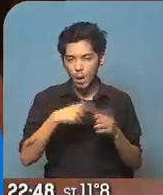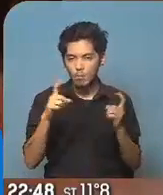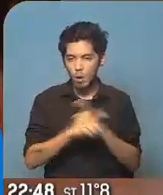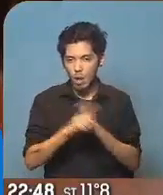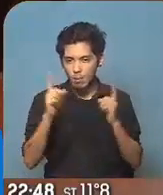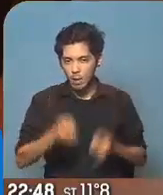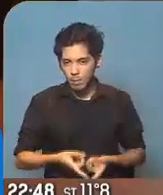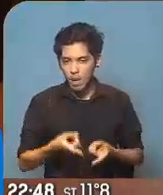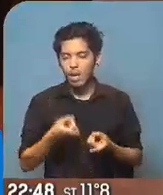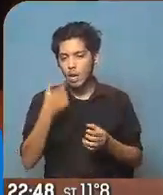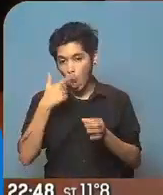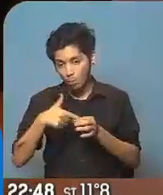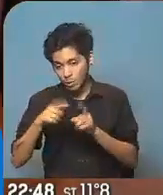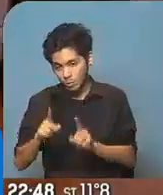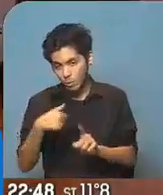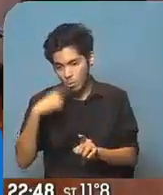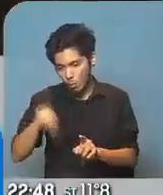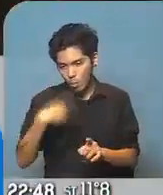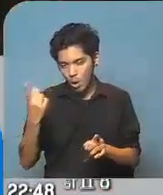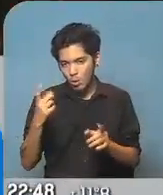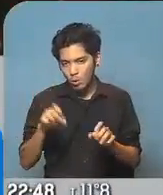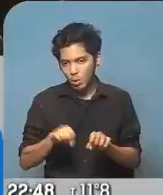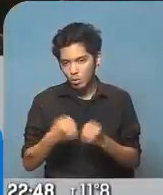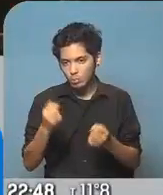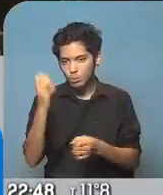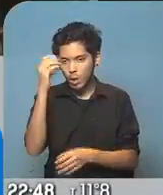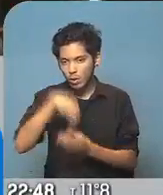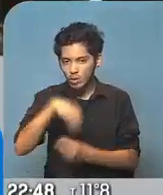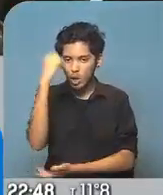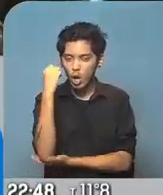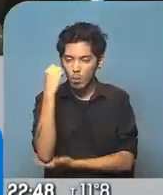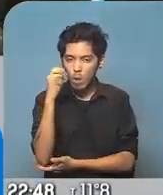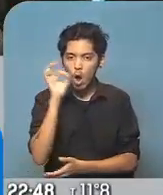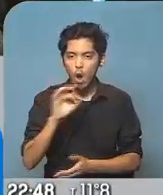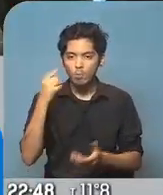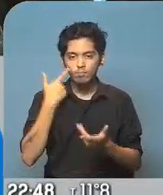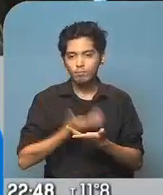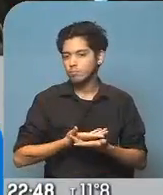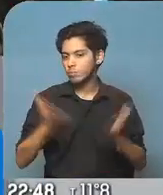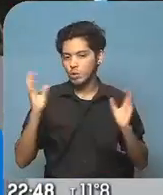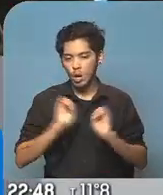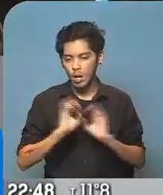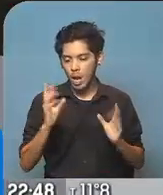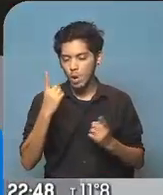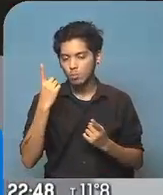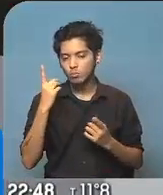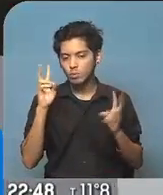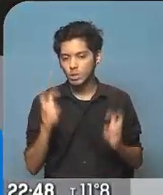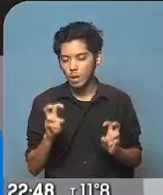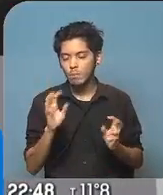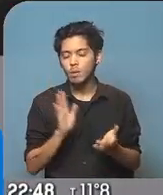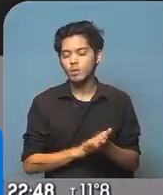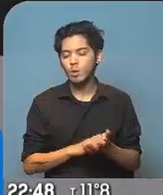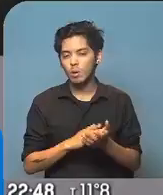me parece que también le provocó un daño a la economía, o por lo menos desnudó un problema que tenía la economía, digamos. En estas situaciones de